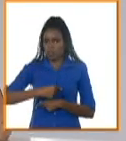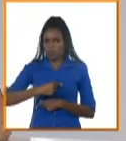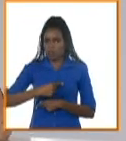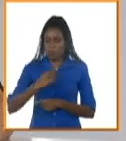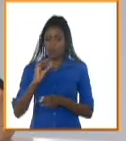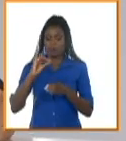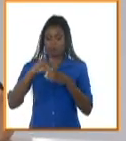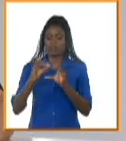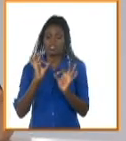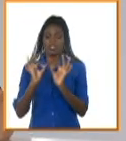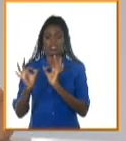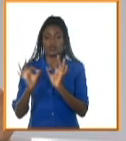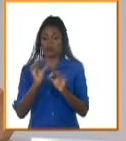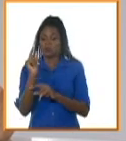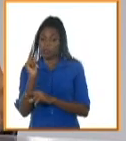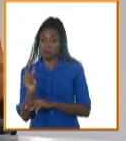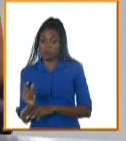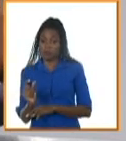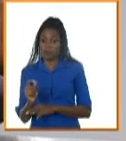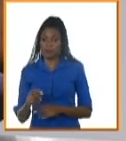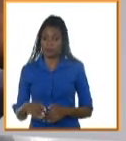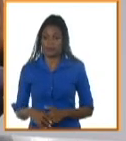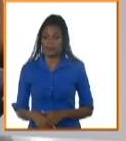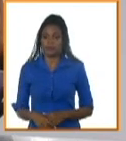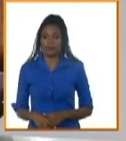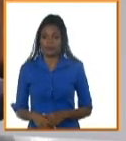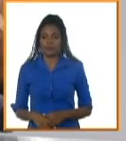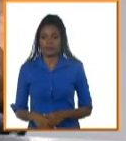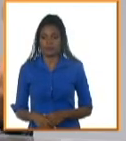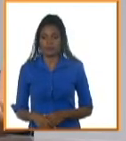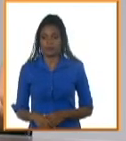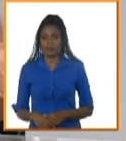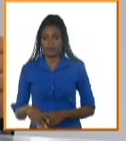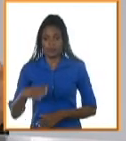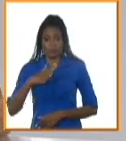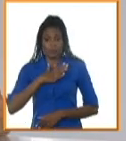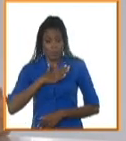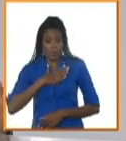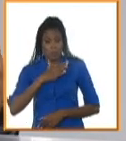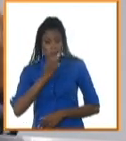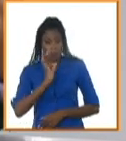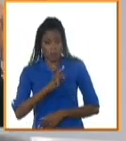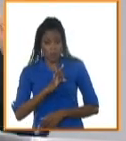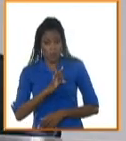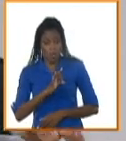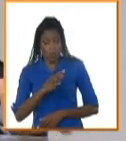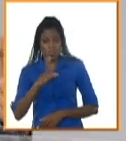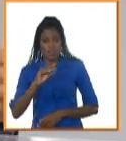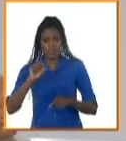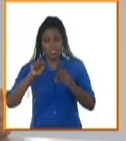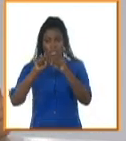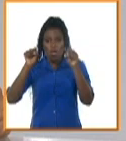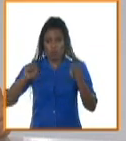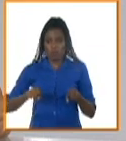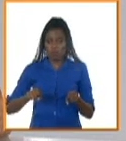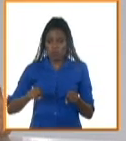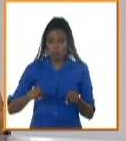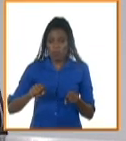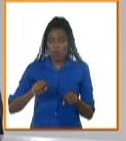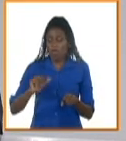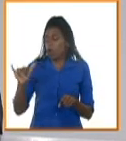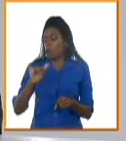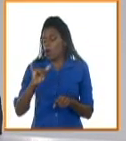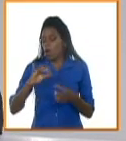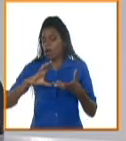de la seguridad de estas plataformas el propio robustecimiento de las infraestructuras la eficiencia de las plataformas